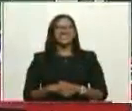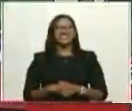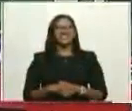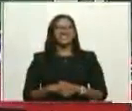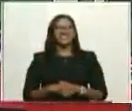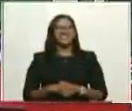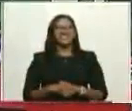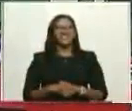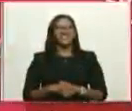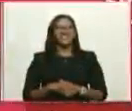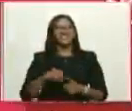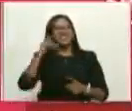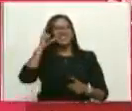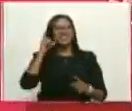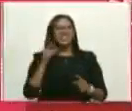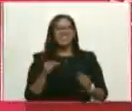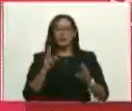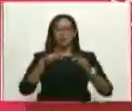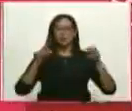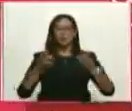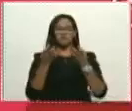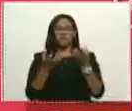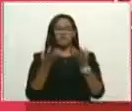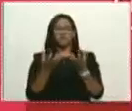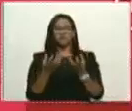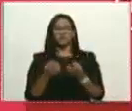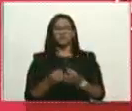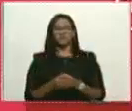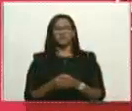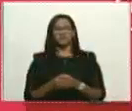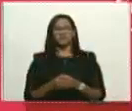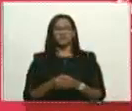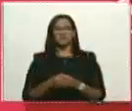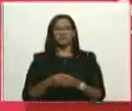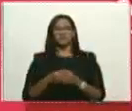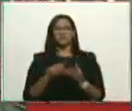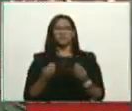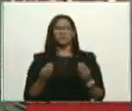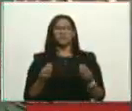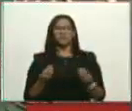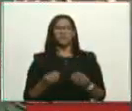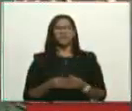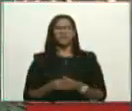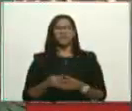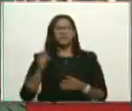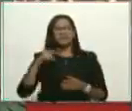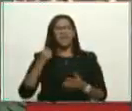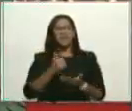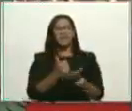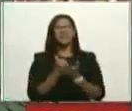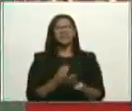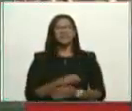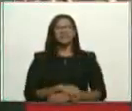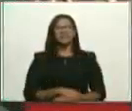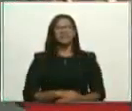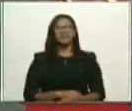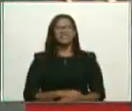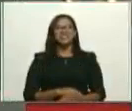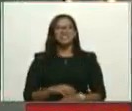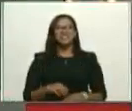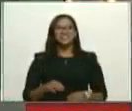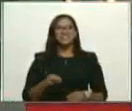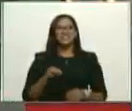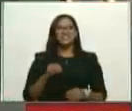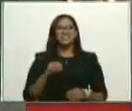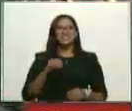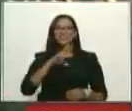Ese diván está pues, sentó un gentío ahí presente. Un gentío. Sí, señor. Necesitamos ayuda. No se niegue nunca